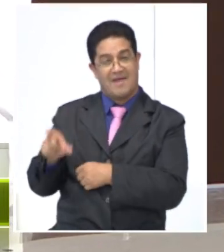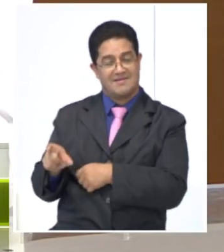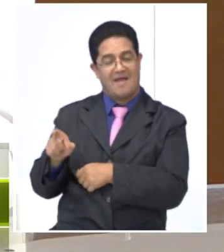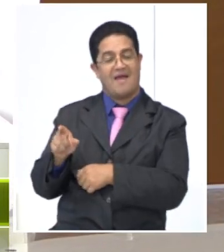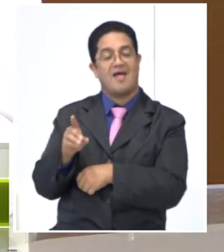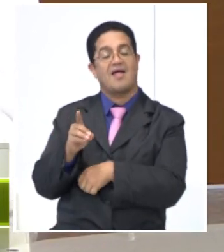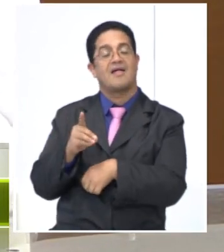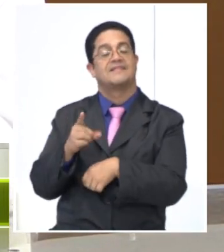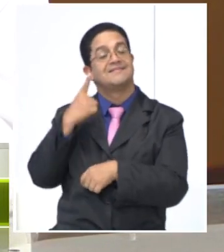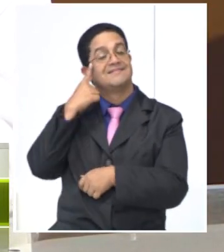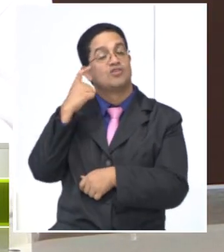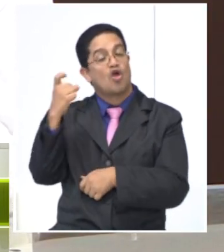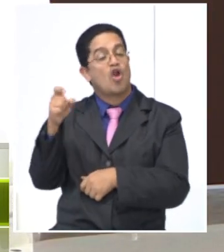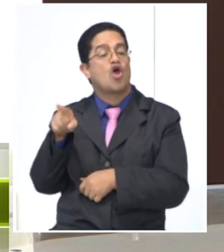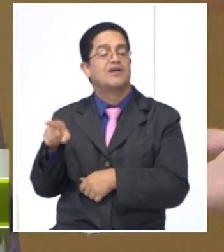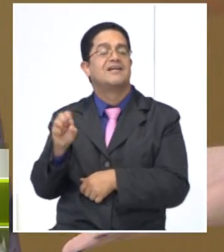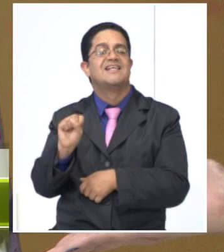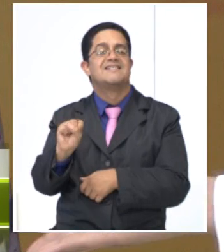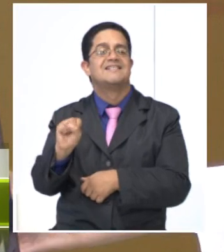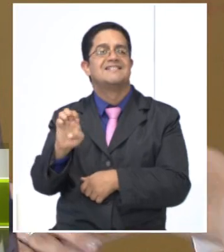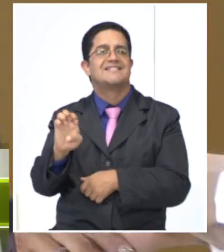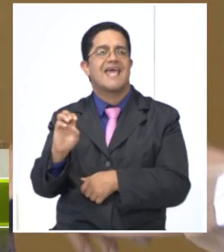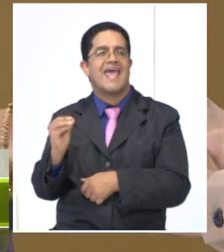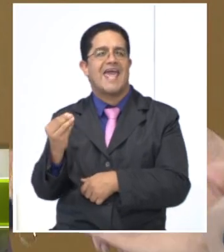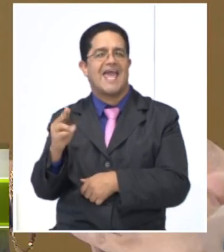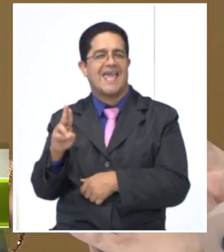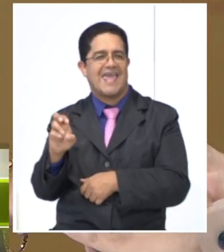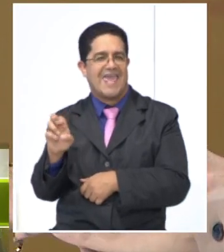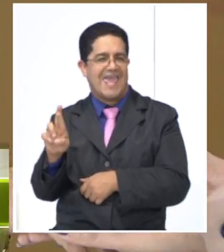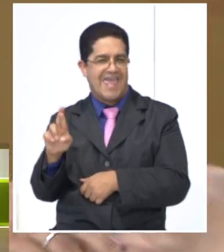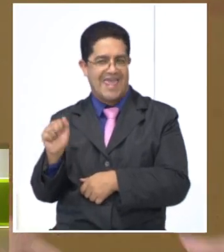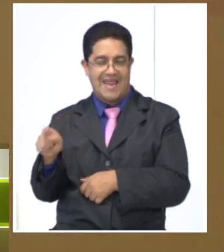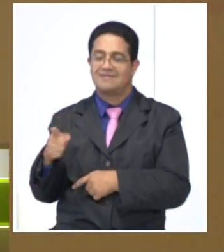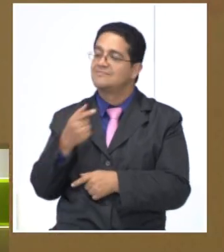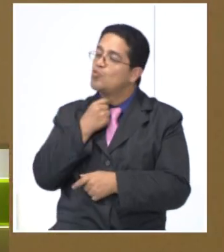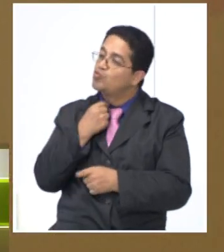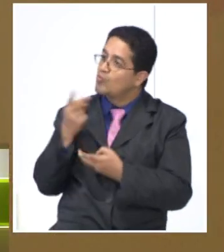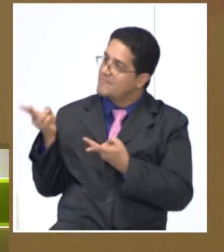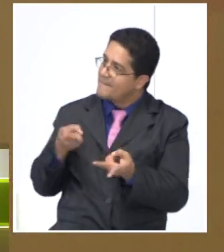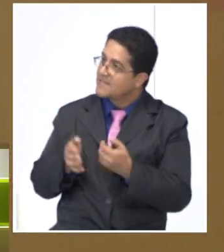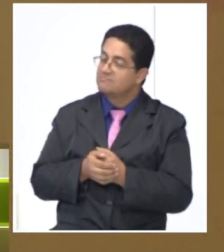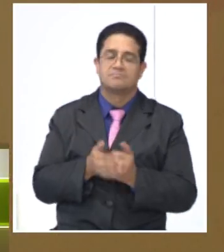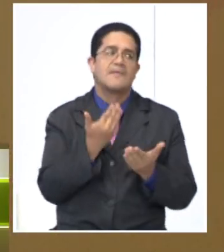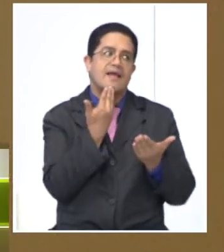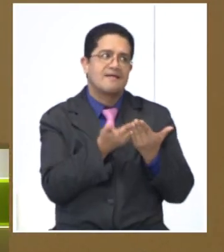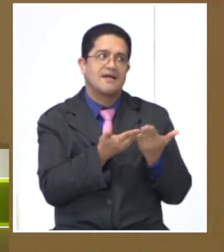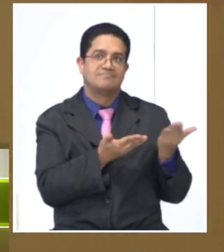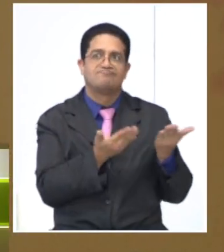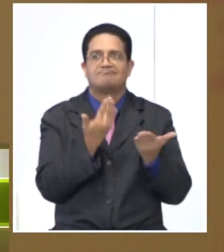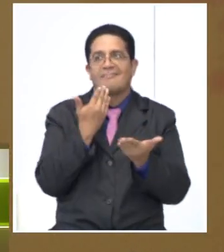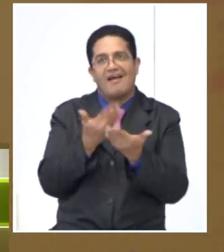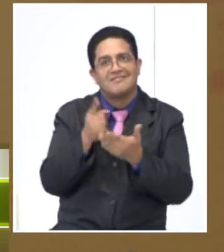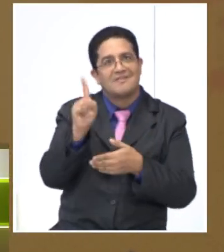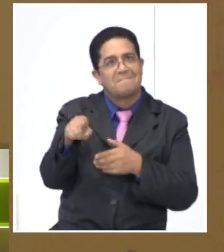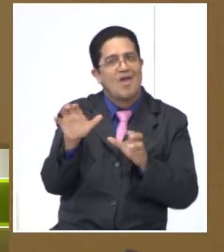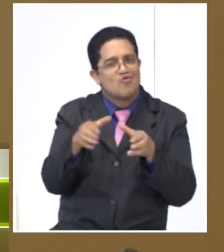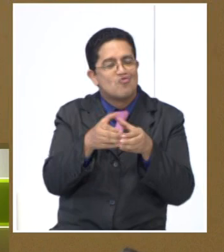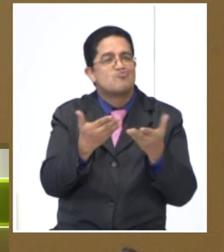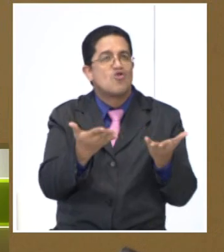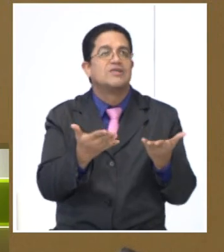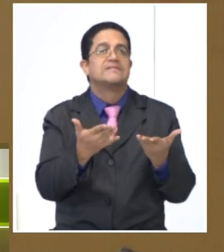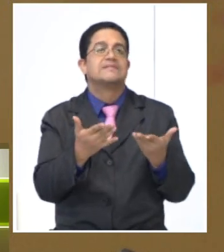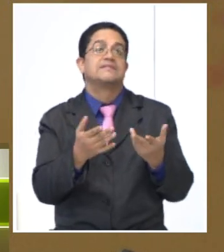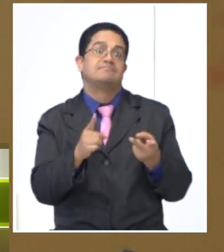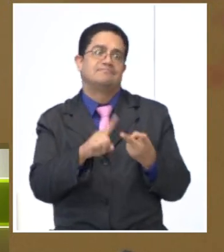Sequeira, quien es psicólogo, para hablar sobre este tema. Un gusto recibirte, bienvenida. Gracias, Daniel, agradecerte a ti, al equipo de producción y por supuesto